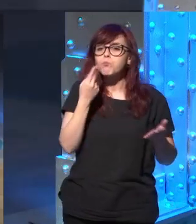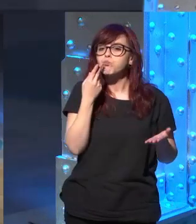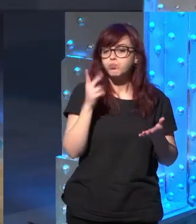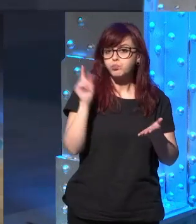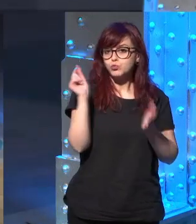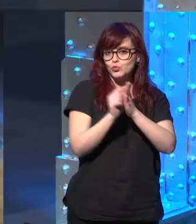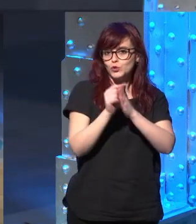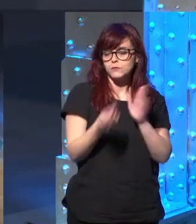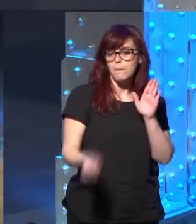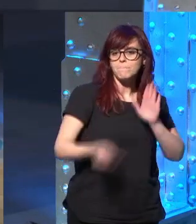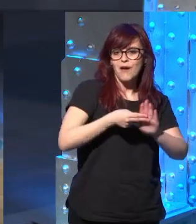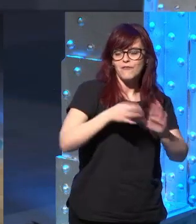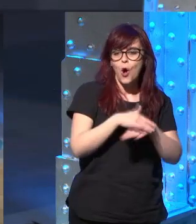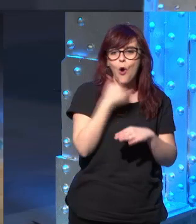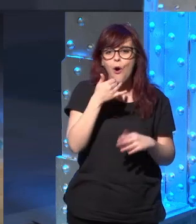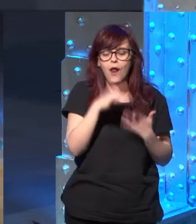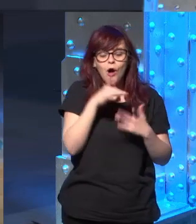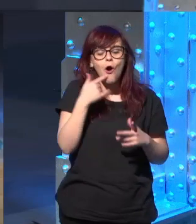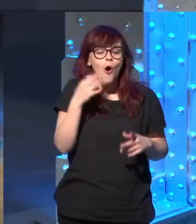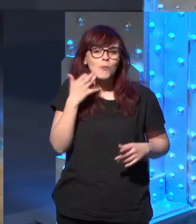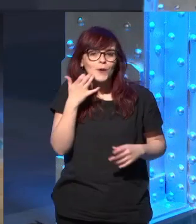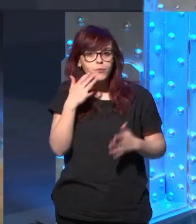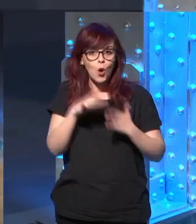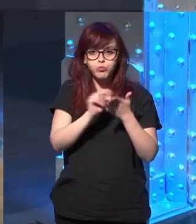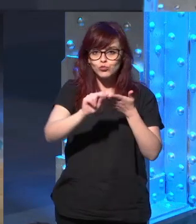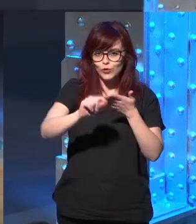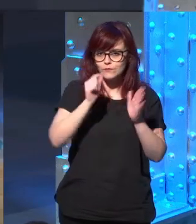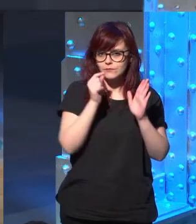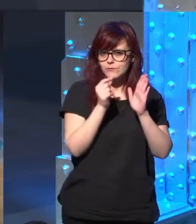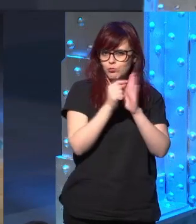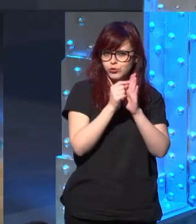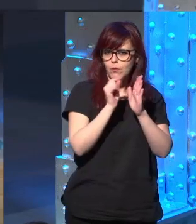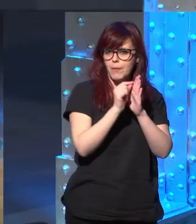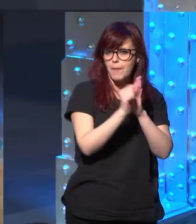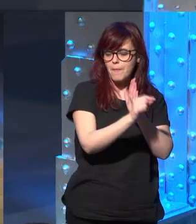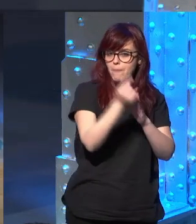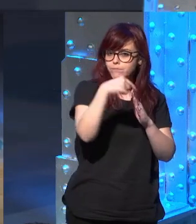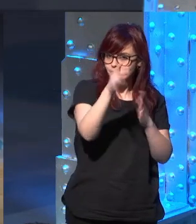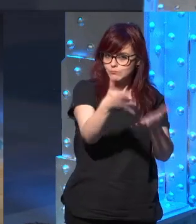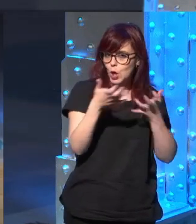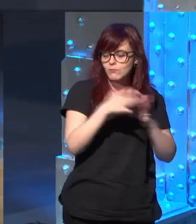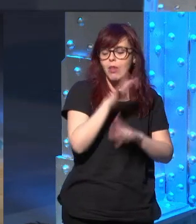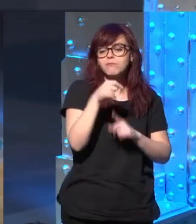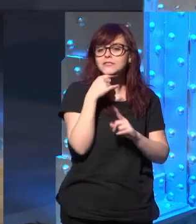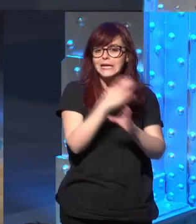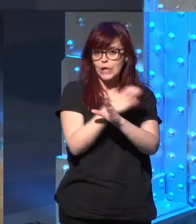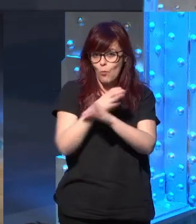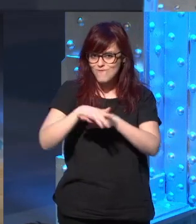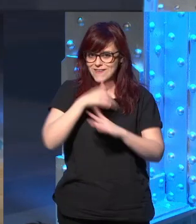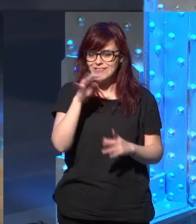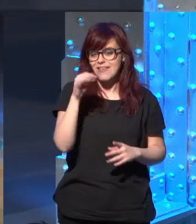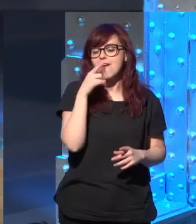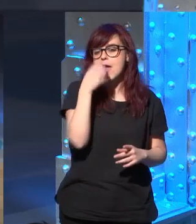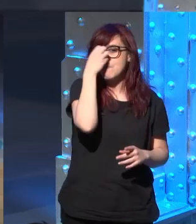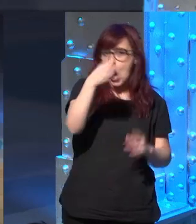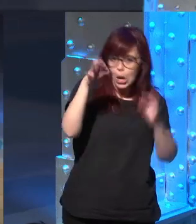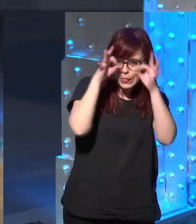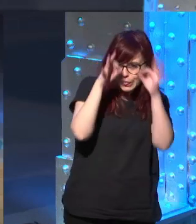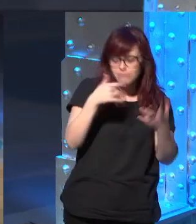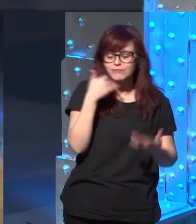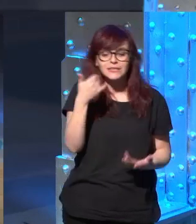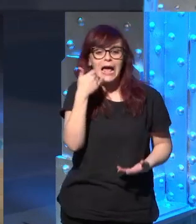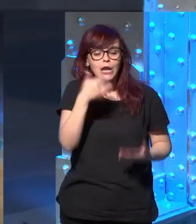regalo, como por ejemplo un superhumor de Mortadelo y Filemón. Y bueno, escribiendo llegaba mucho más allá de lo que